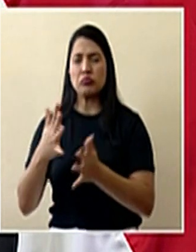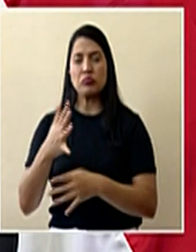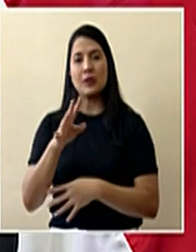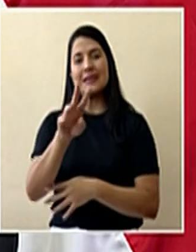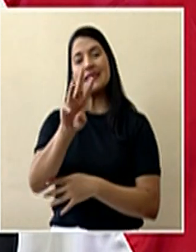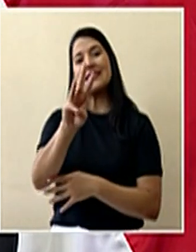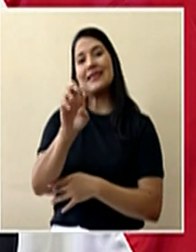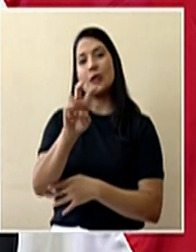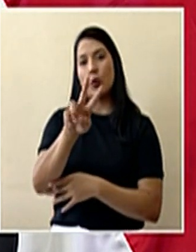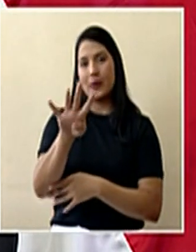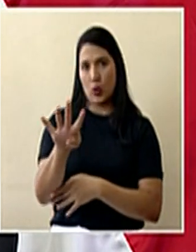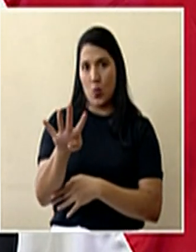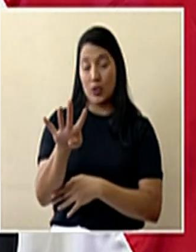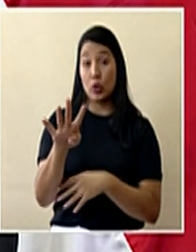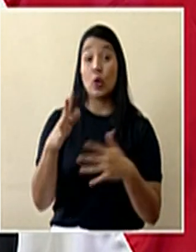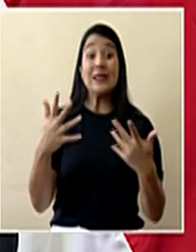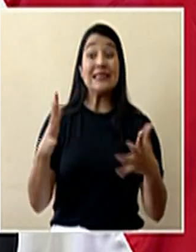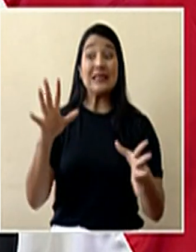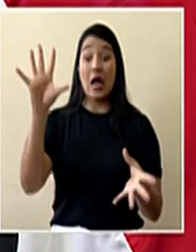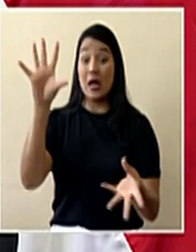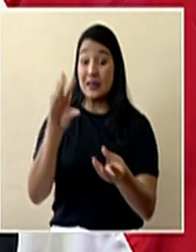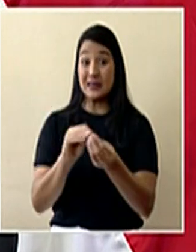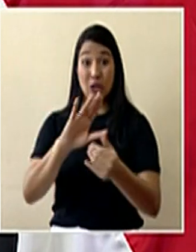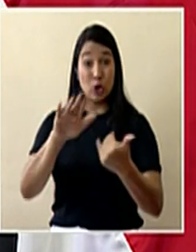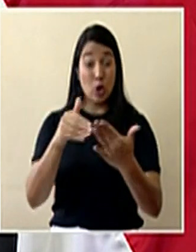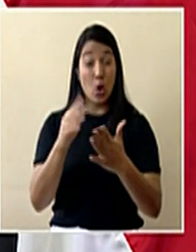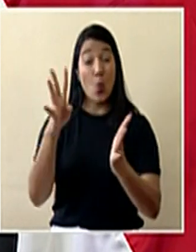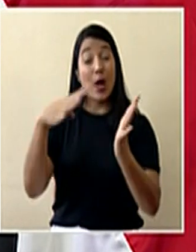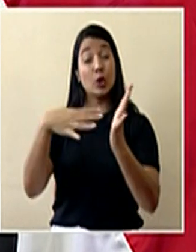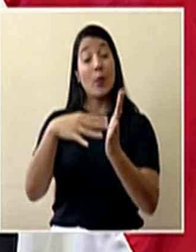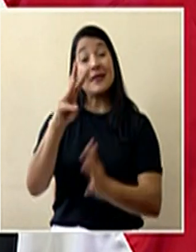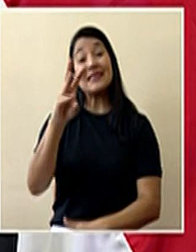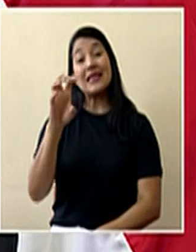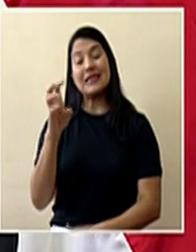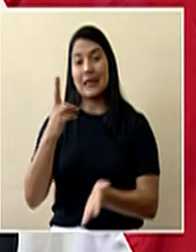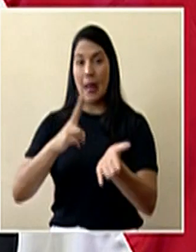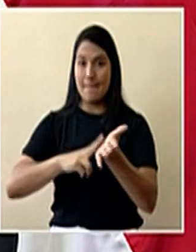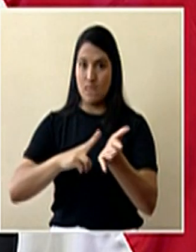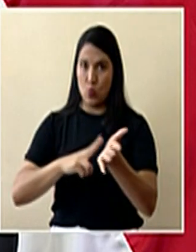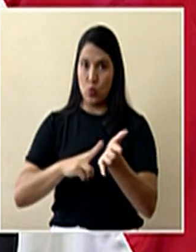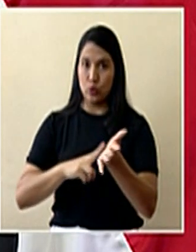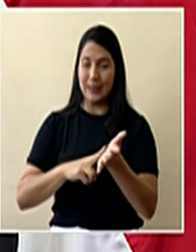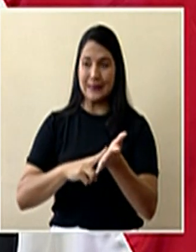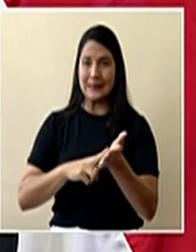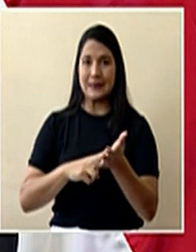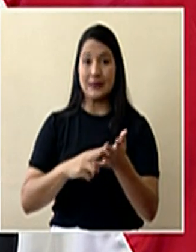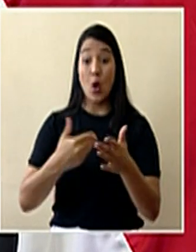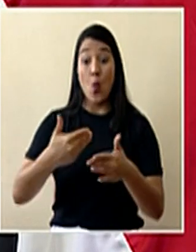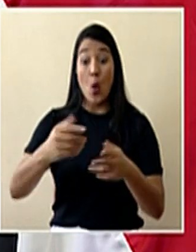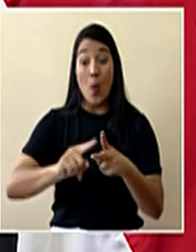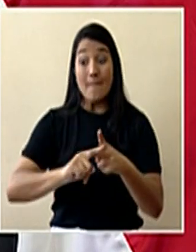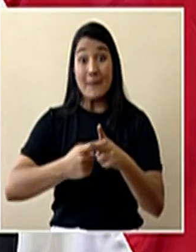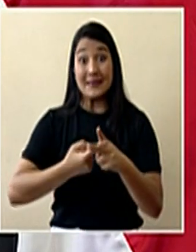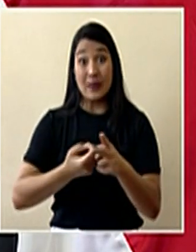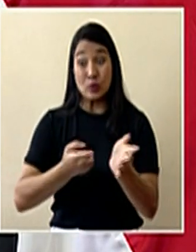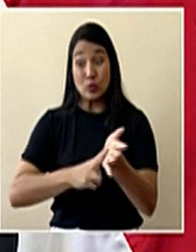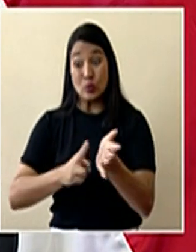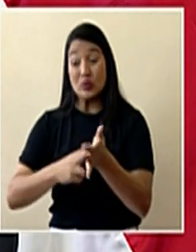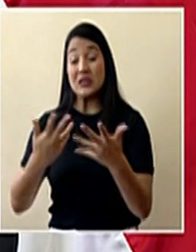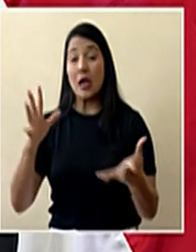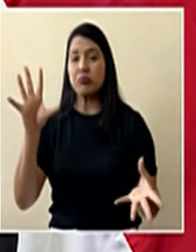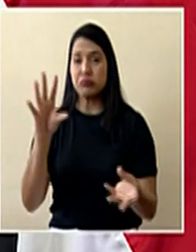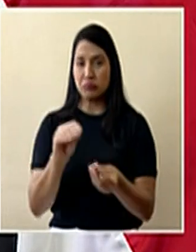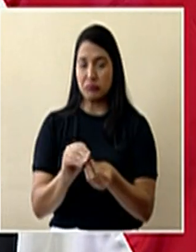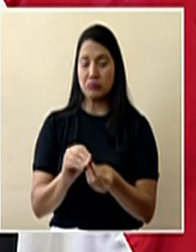para arriba de las 4.600 infracciones en lo que llevamos del periodo de determinación de esta infracción. También